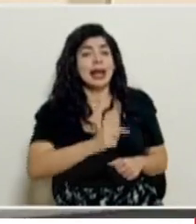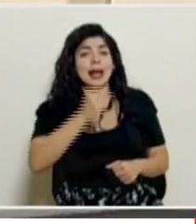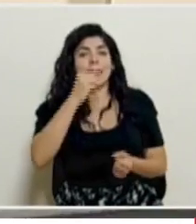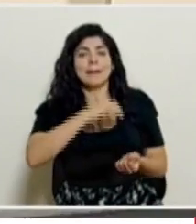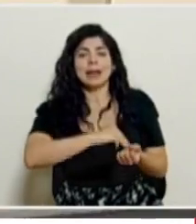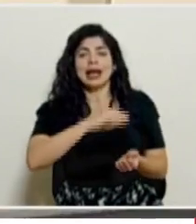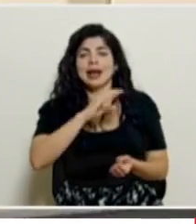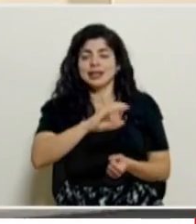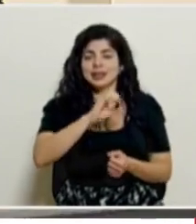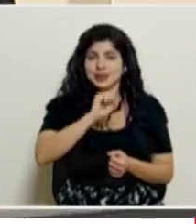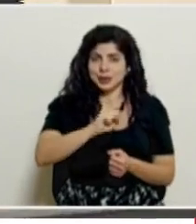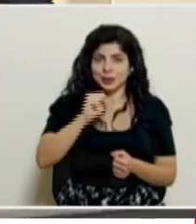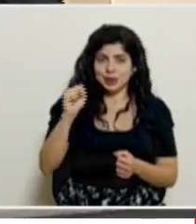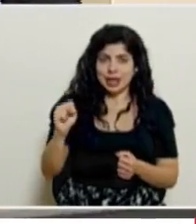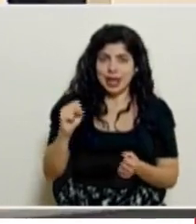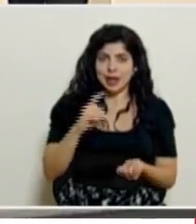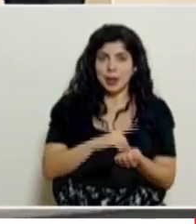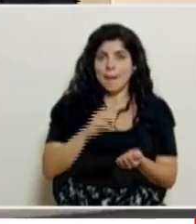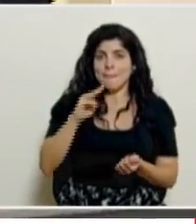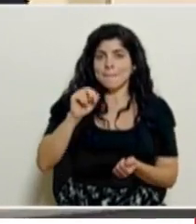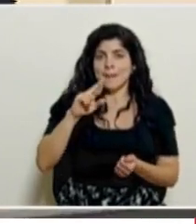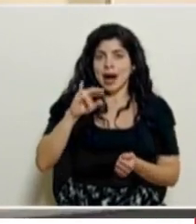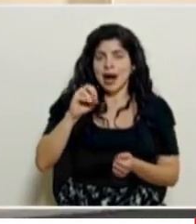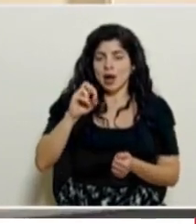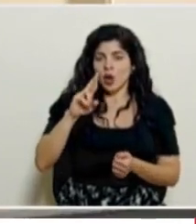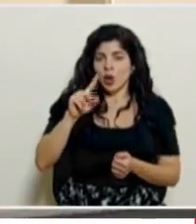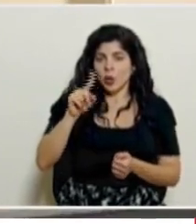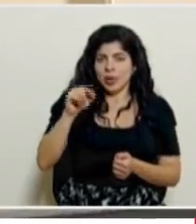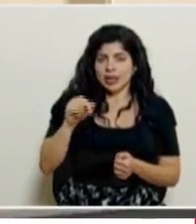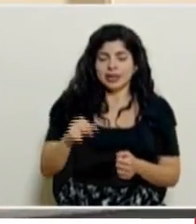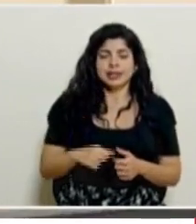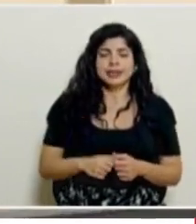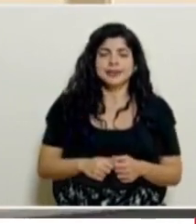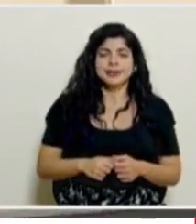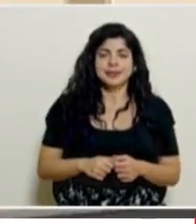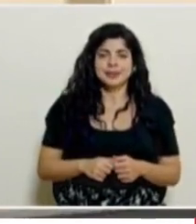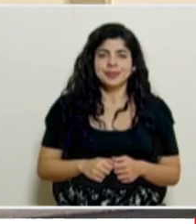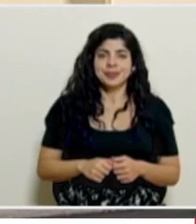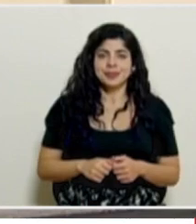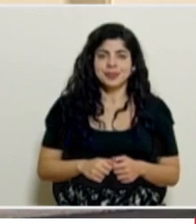médico de la Caja Costarricense de Seguro Social, el doctor Mario Ruiz.